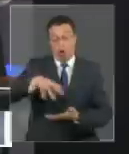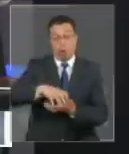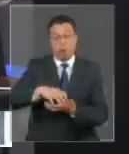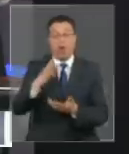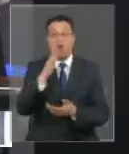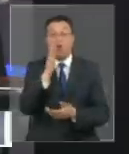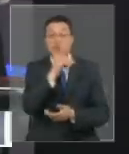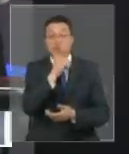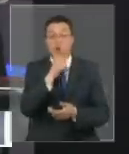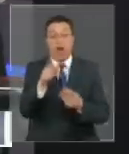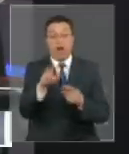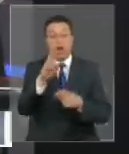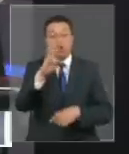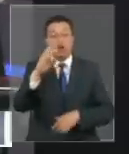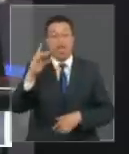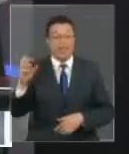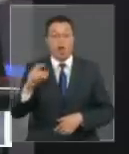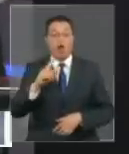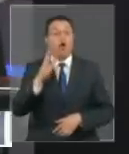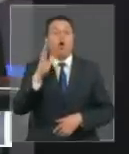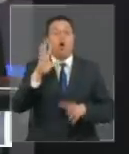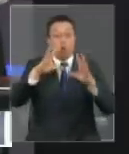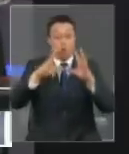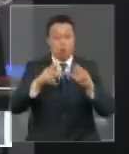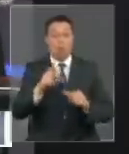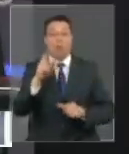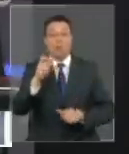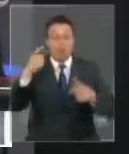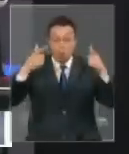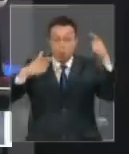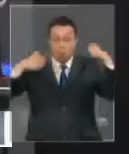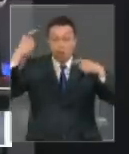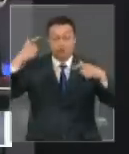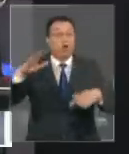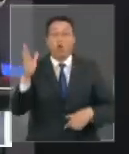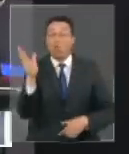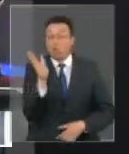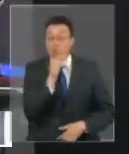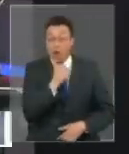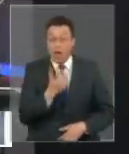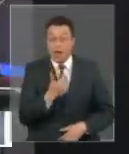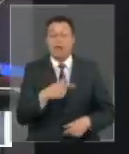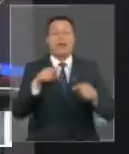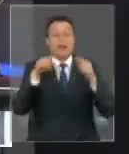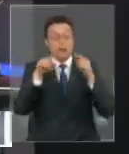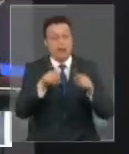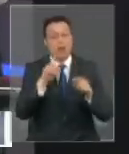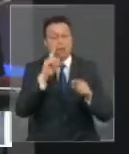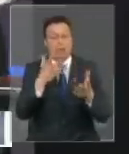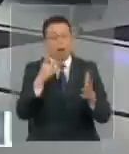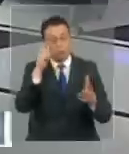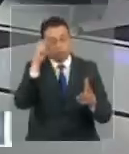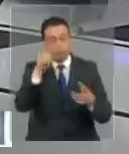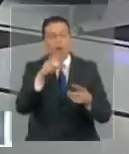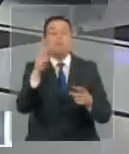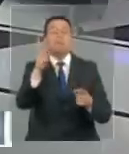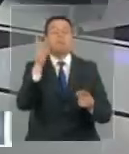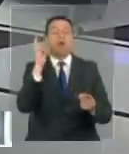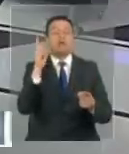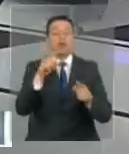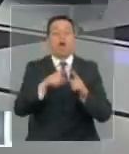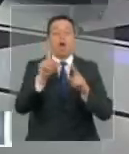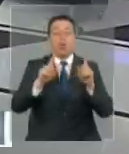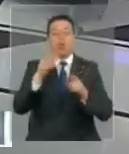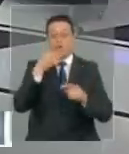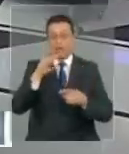media luna, no tiene club de guaso, dedica esa iniciativa a la prohibición de algo que para algunos es un